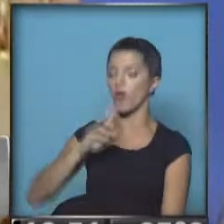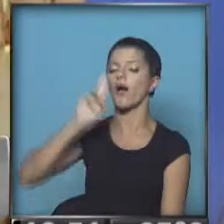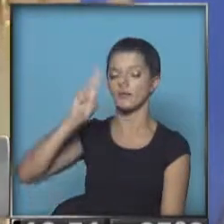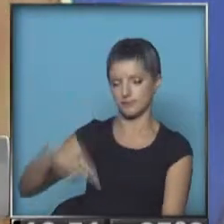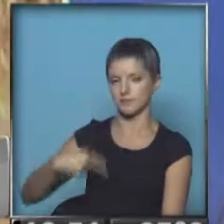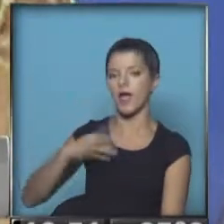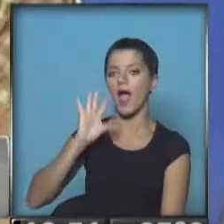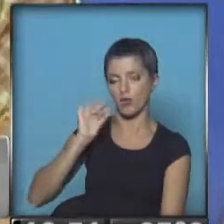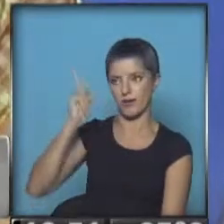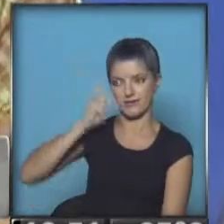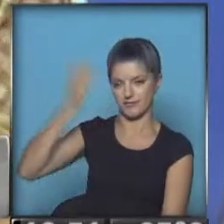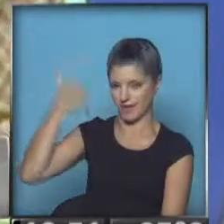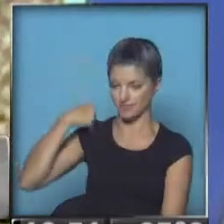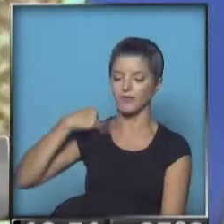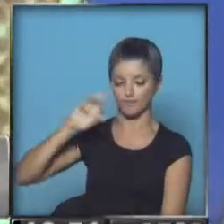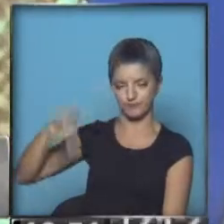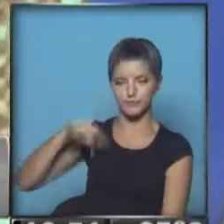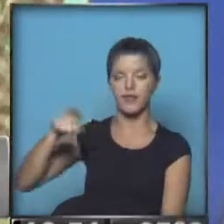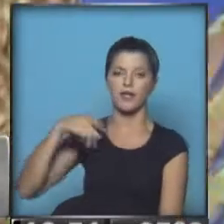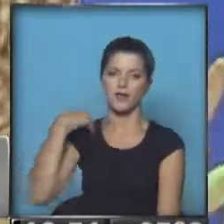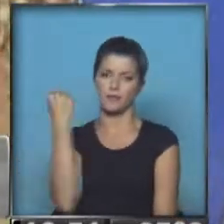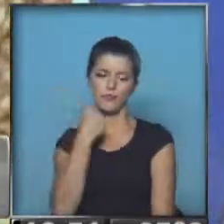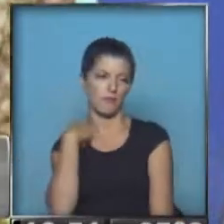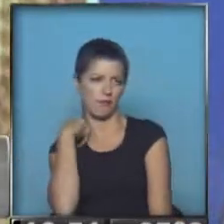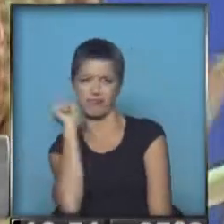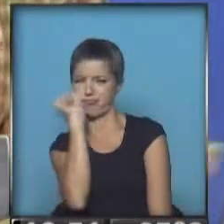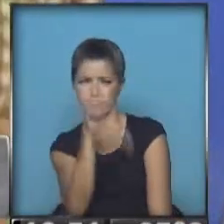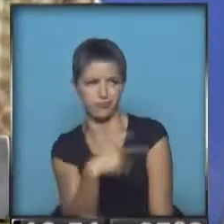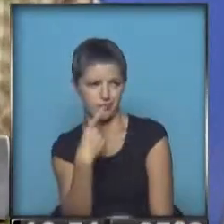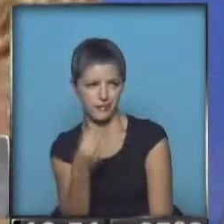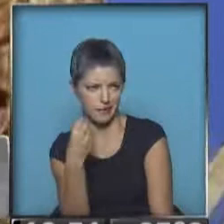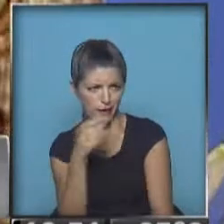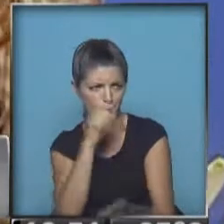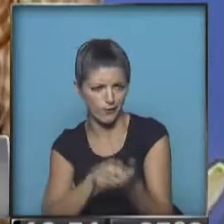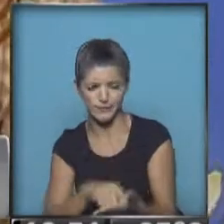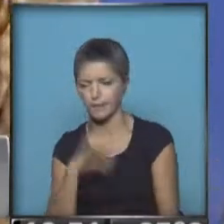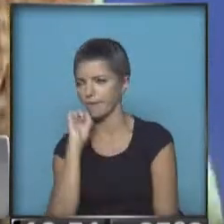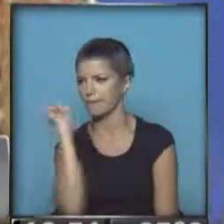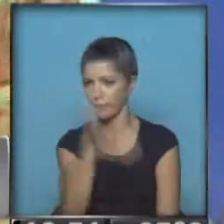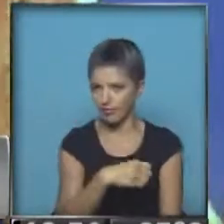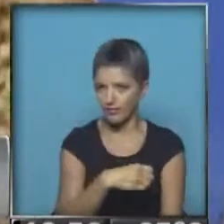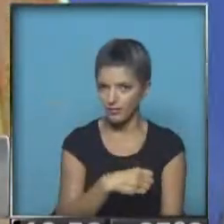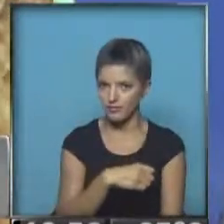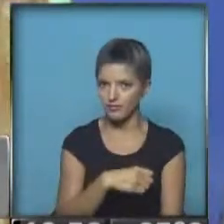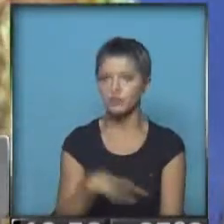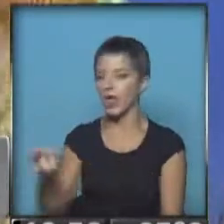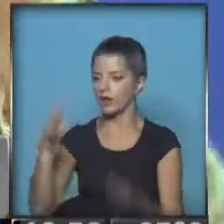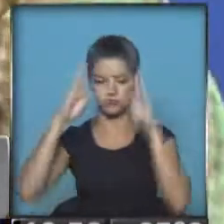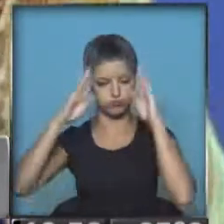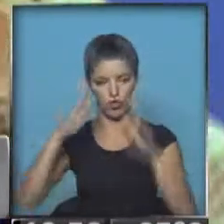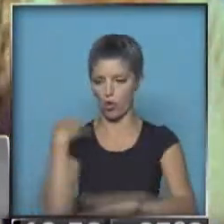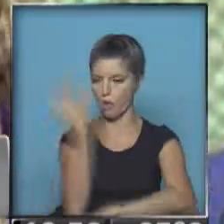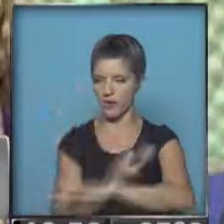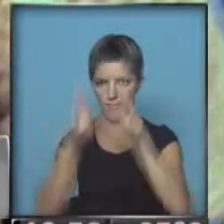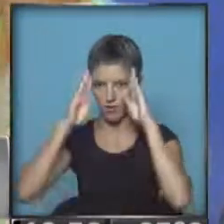algo a Néstor. Le importaba un pito lo que dijeran las encuestas. El tipo gobernaba e iba